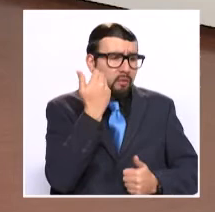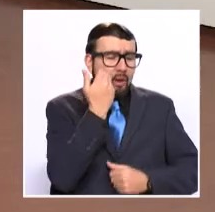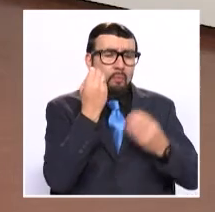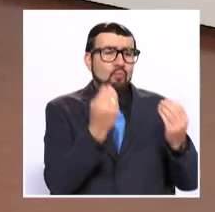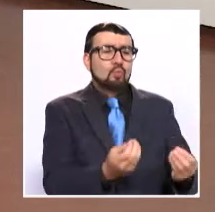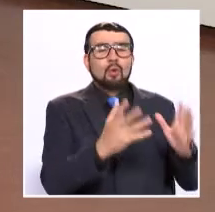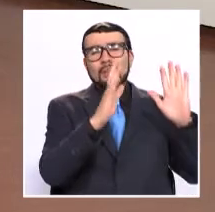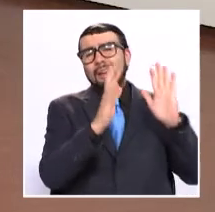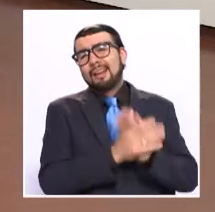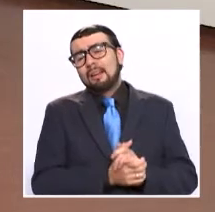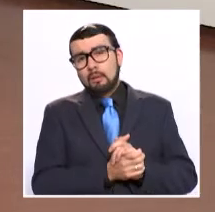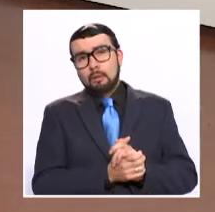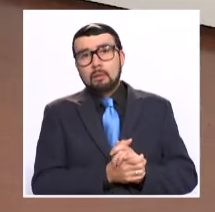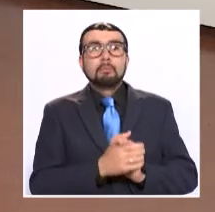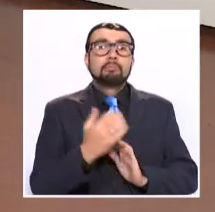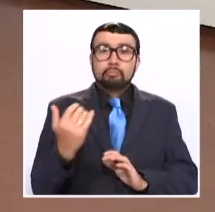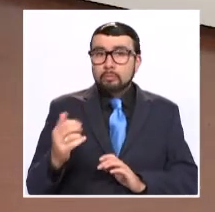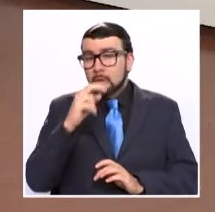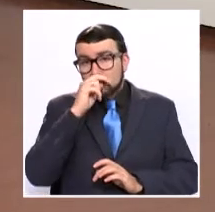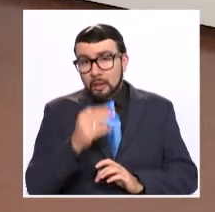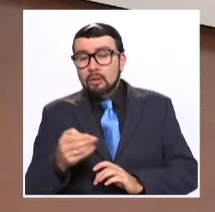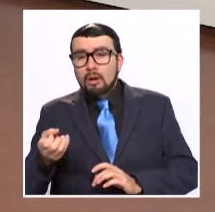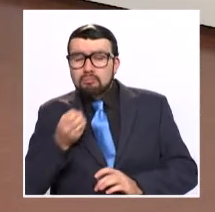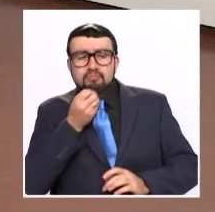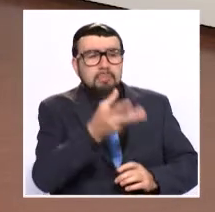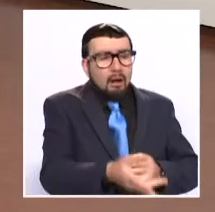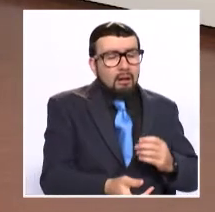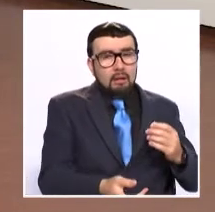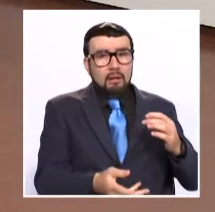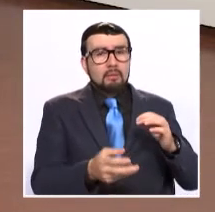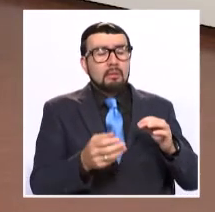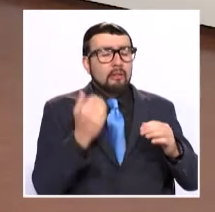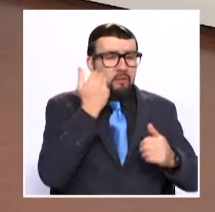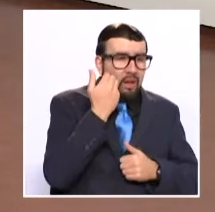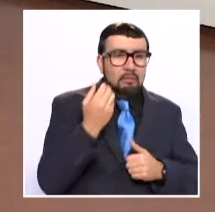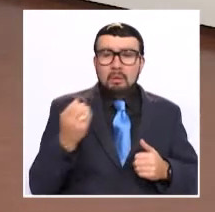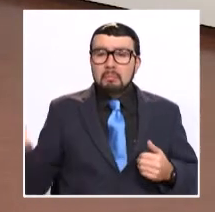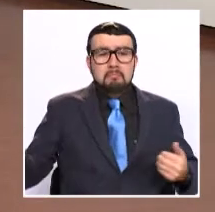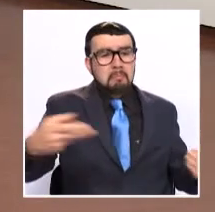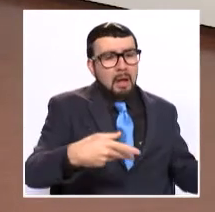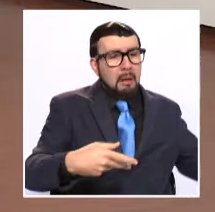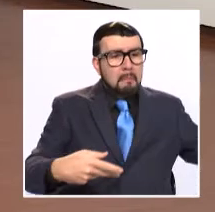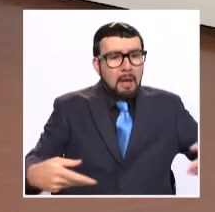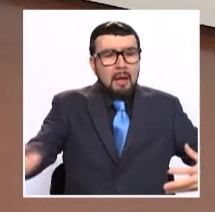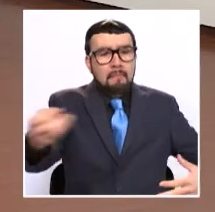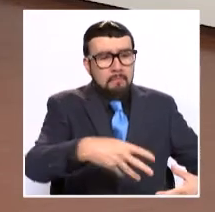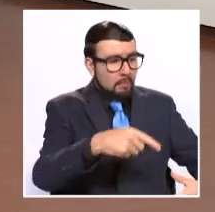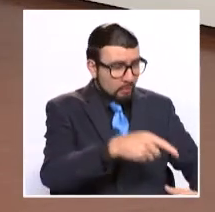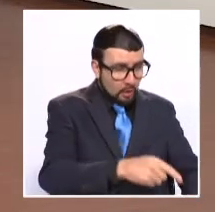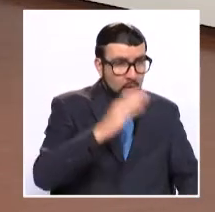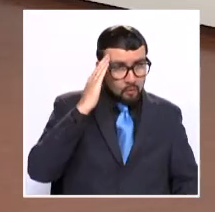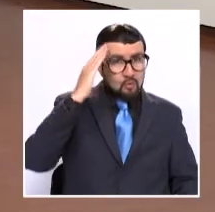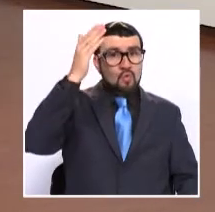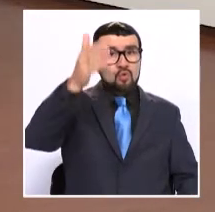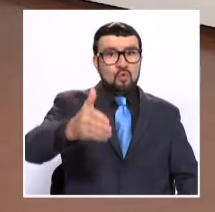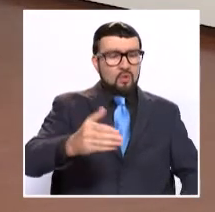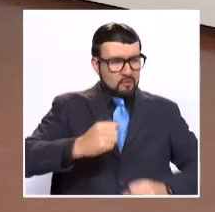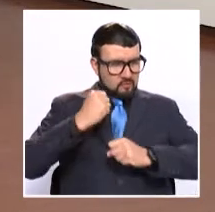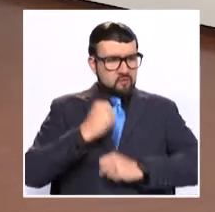contagiando de su virus, del de María Teresa, el de todos mis compañeros, ¿en esto crea inmunidad en los niños? ¿Es una forma de